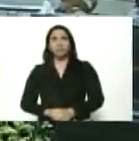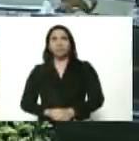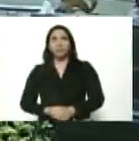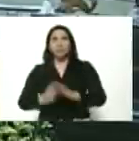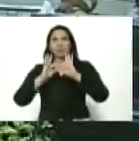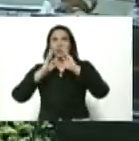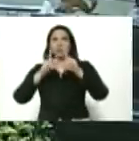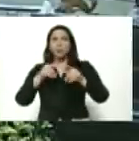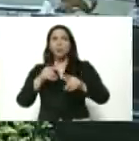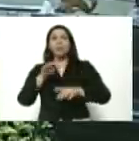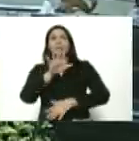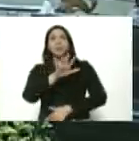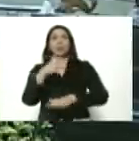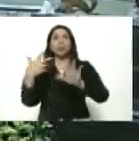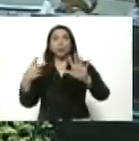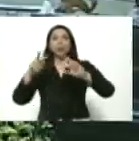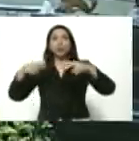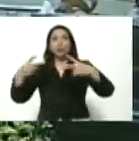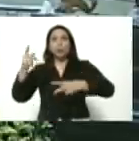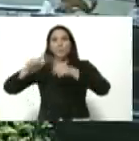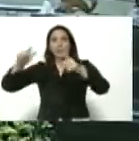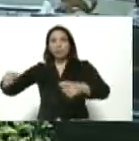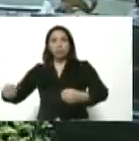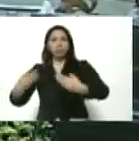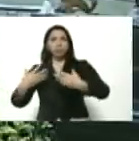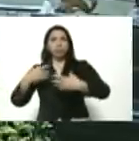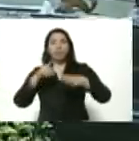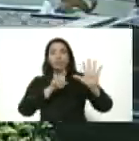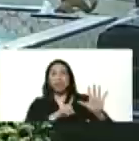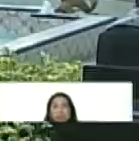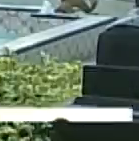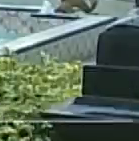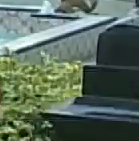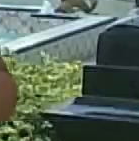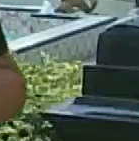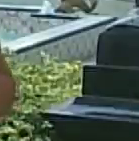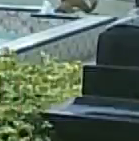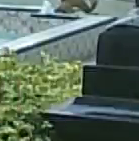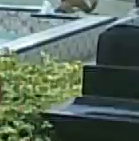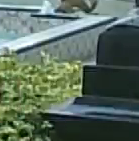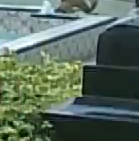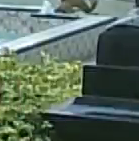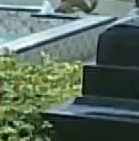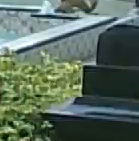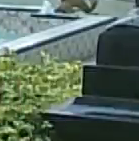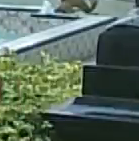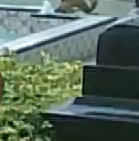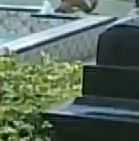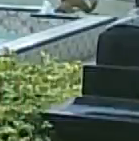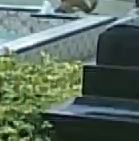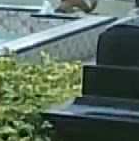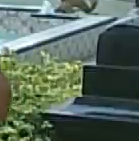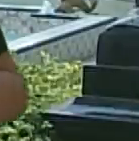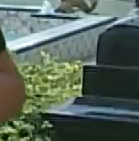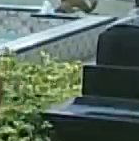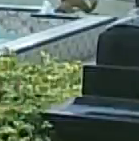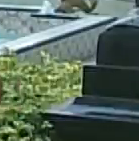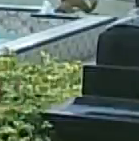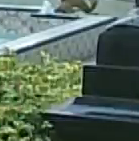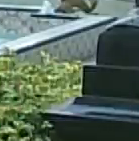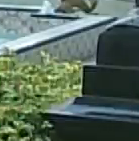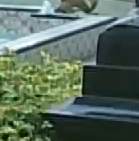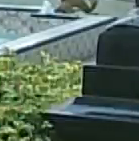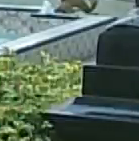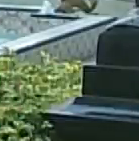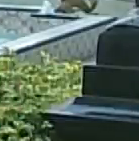58 nuevos casos de los cuales 6 son de contacto comunitario 16 con contactos de viajeros y 36 de